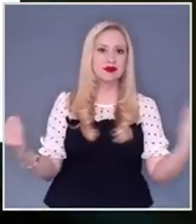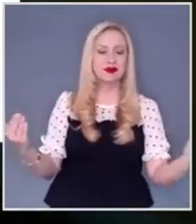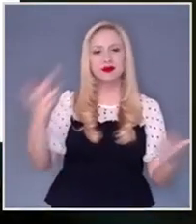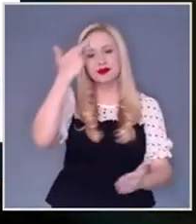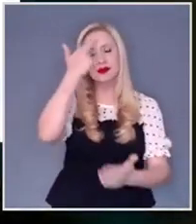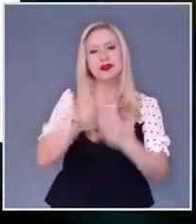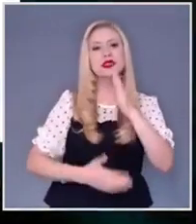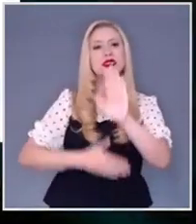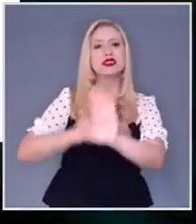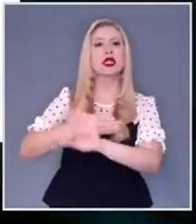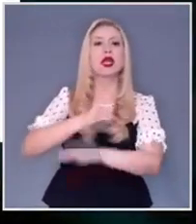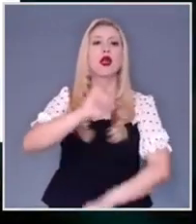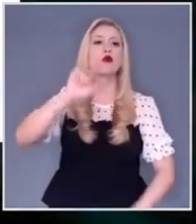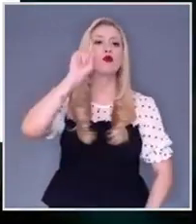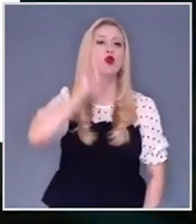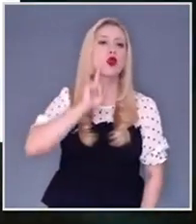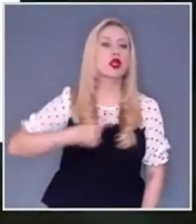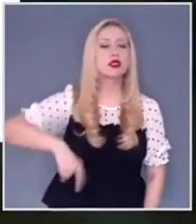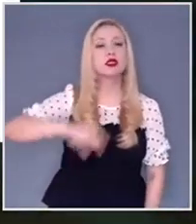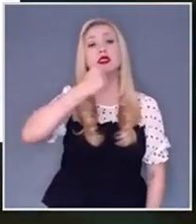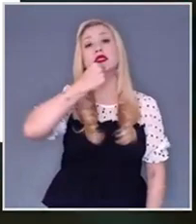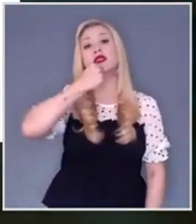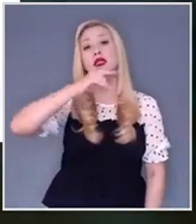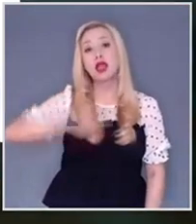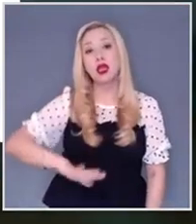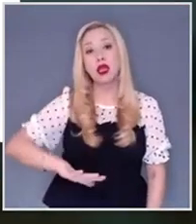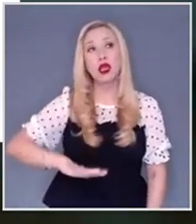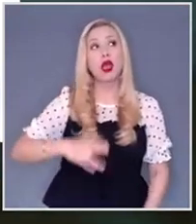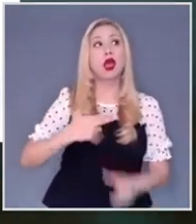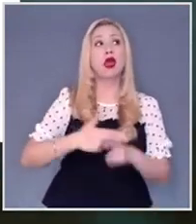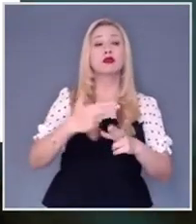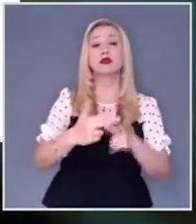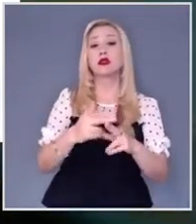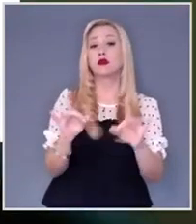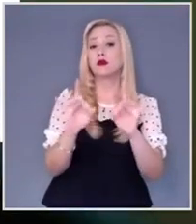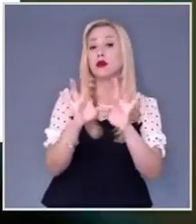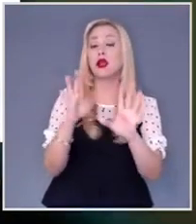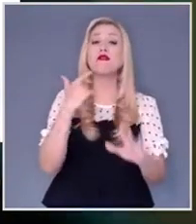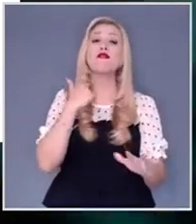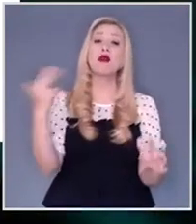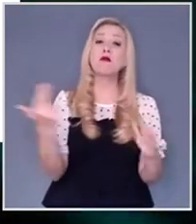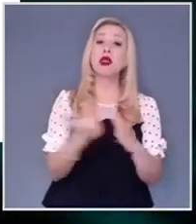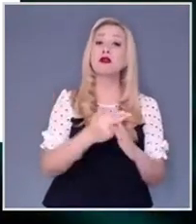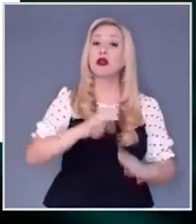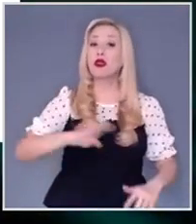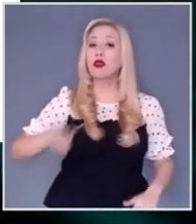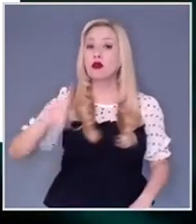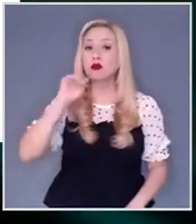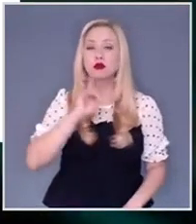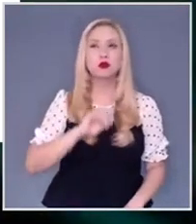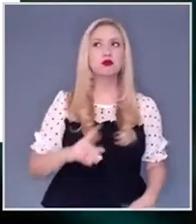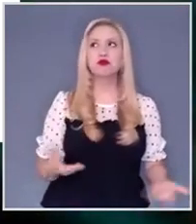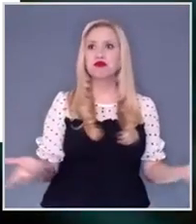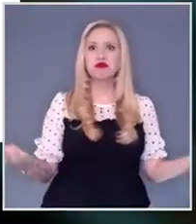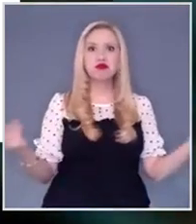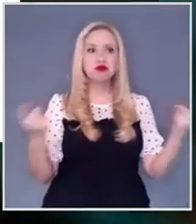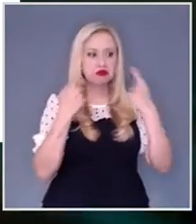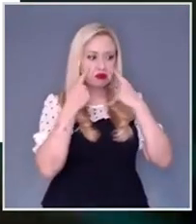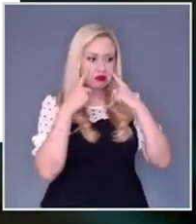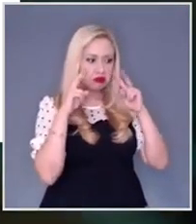contra de mujeres y niñas que incluso en casos de feminicidio no se observa que los protocolos de actuación